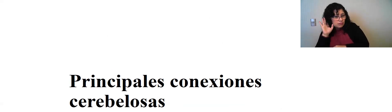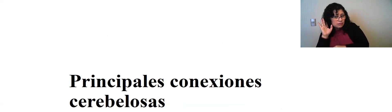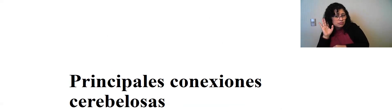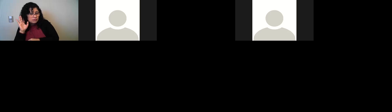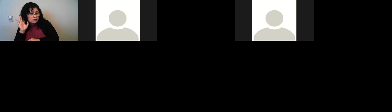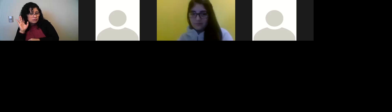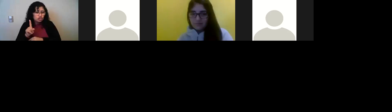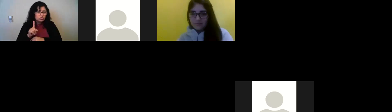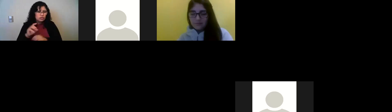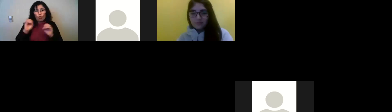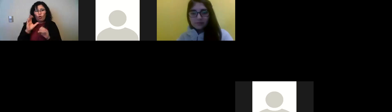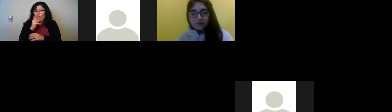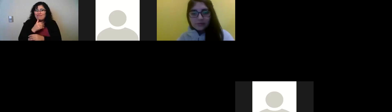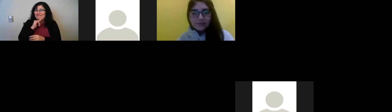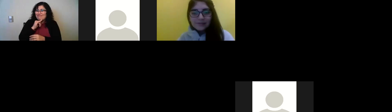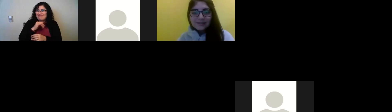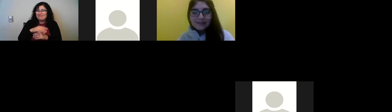Si no está